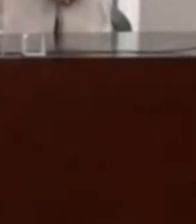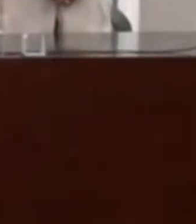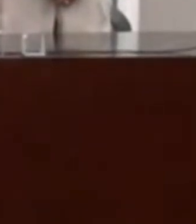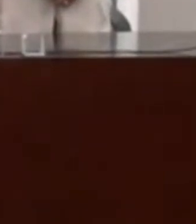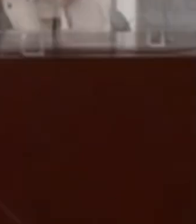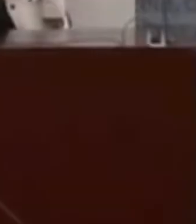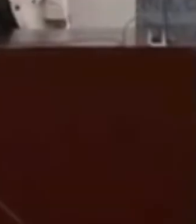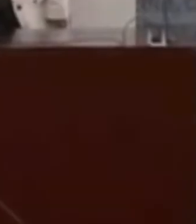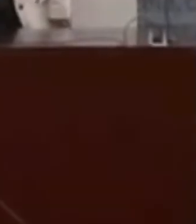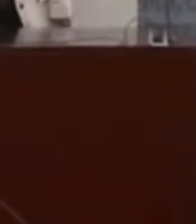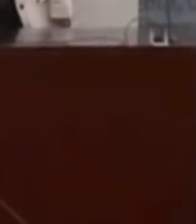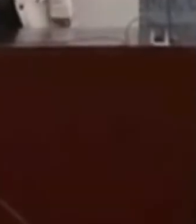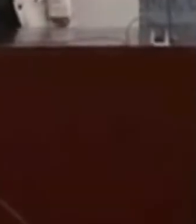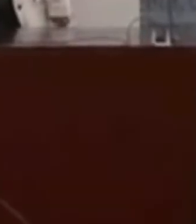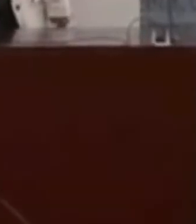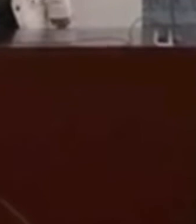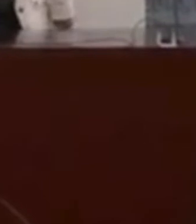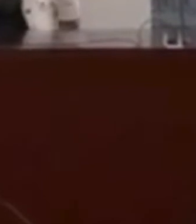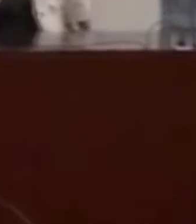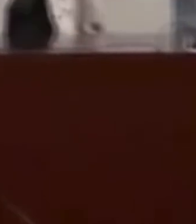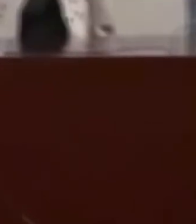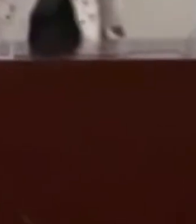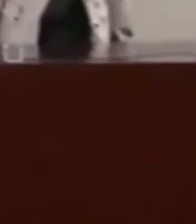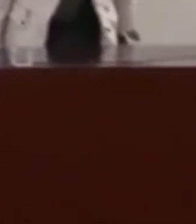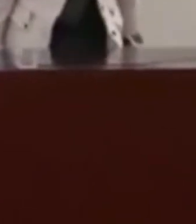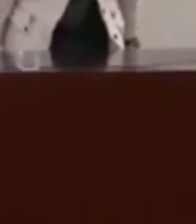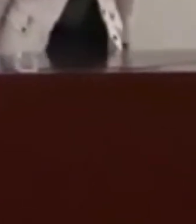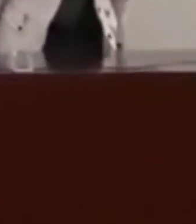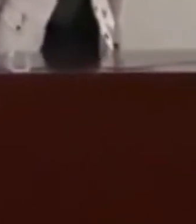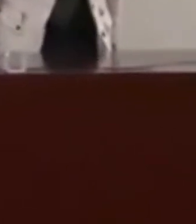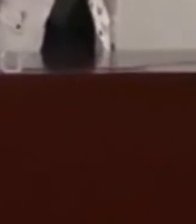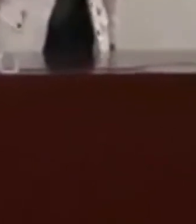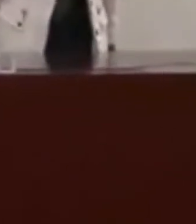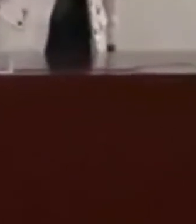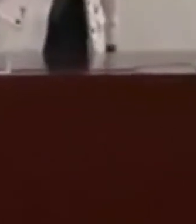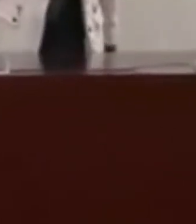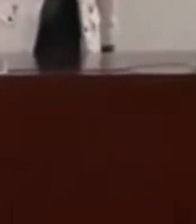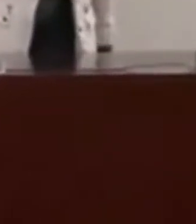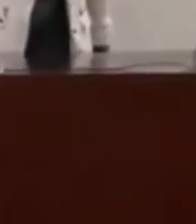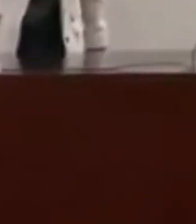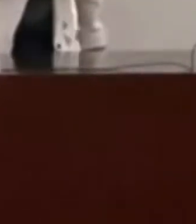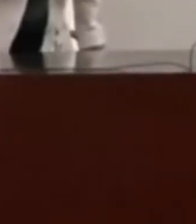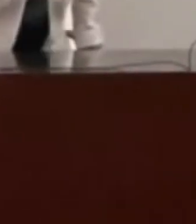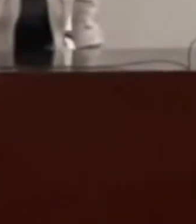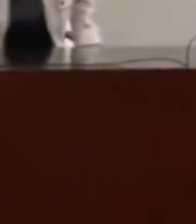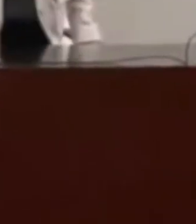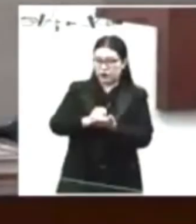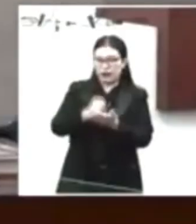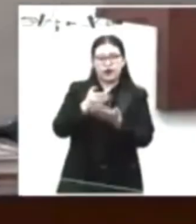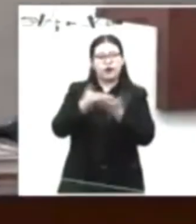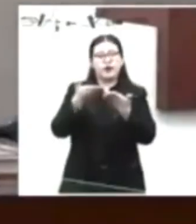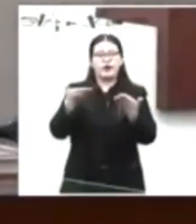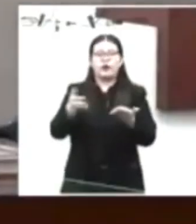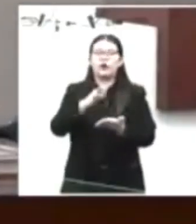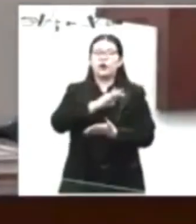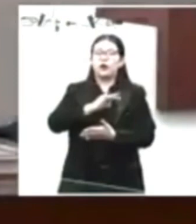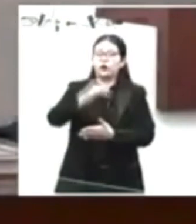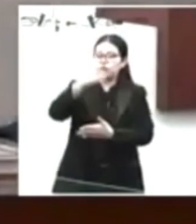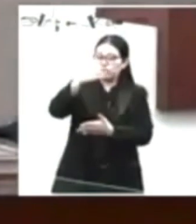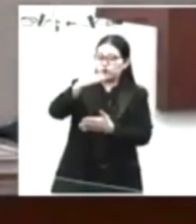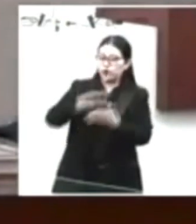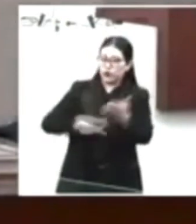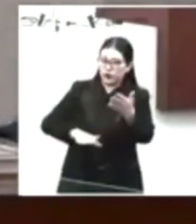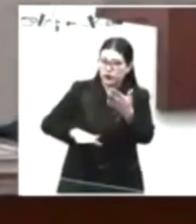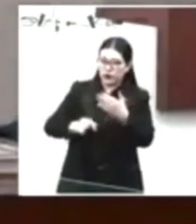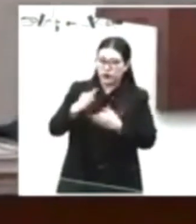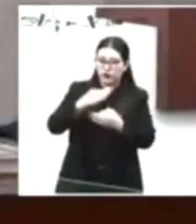trabaja allá, porque aquí en México trabajas para vivir, pero allá vives para trabajar. Y claro. Es un gran esfuerzo el que hacen nuestros paisanos allá, y como tú